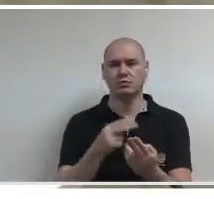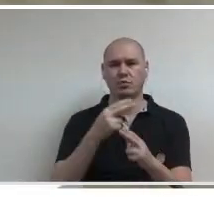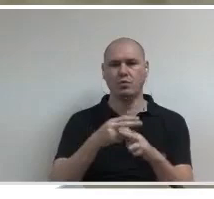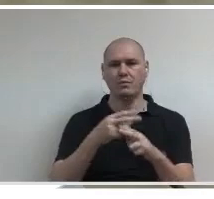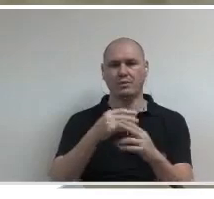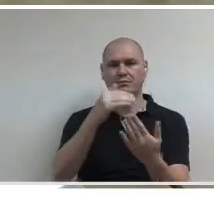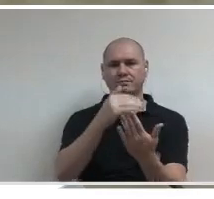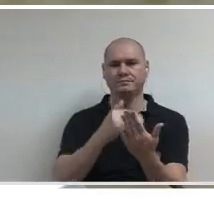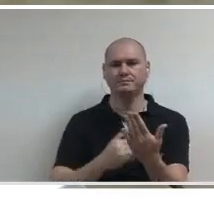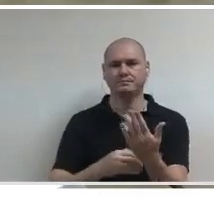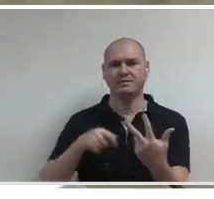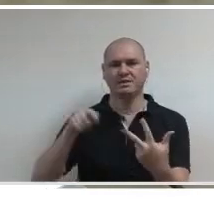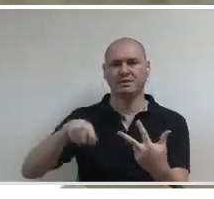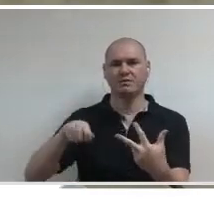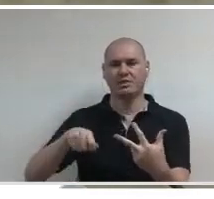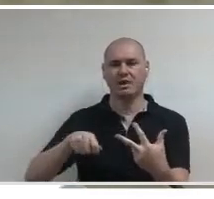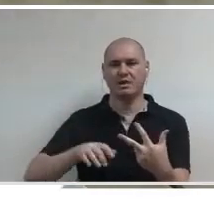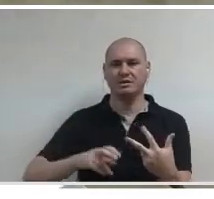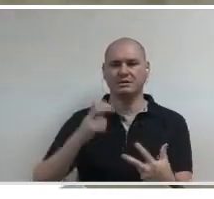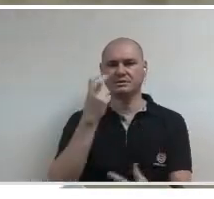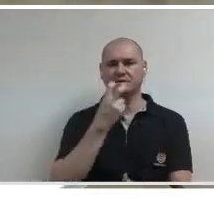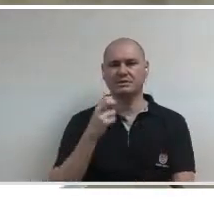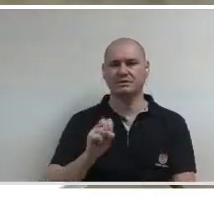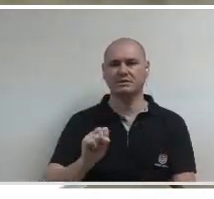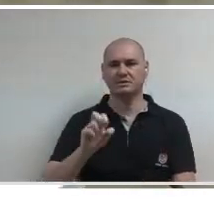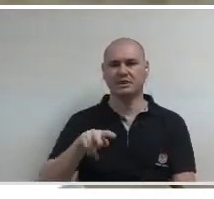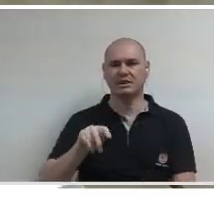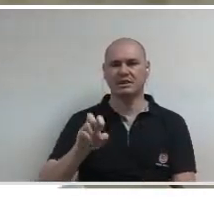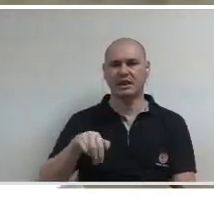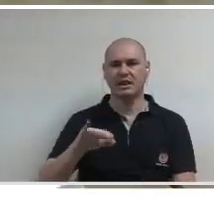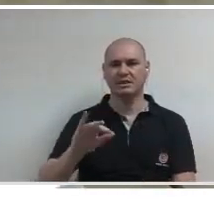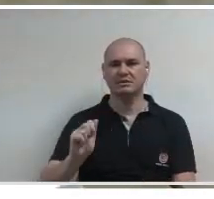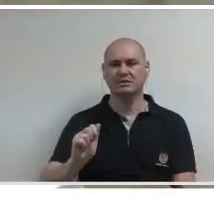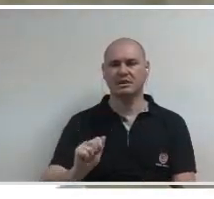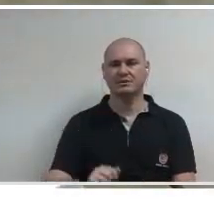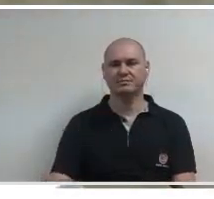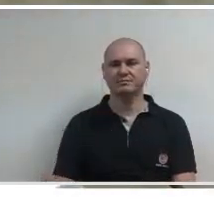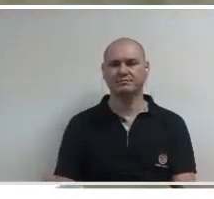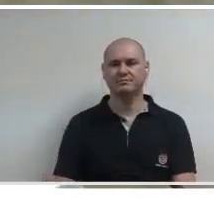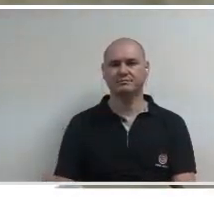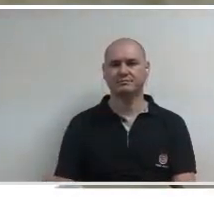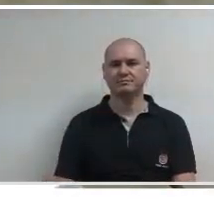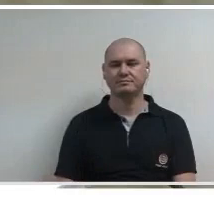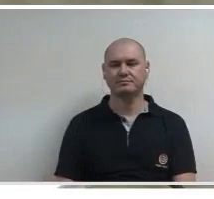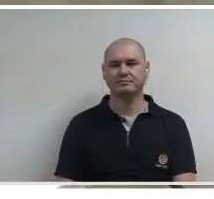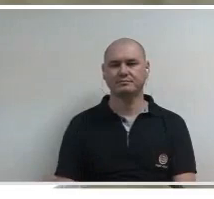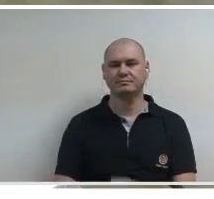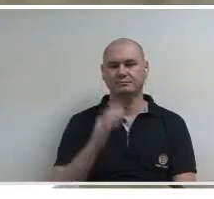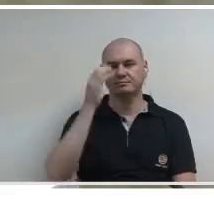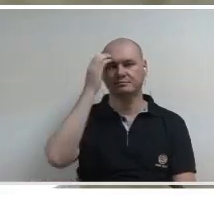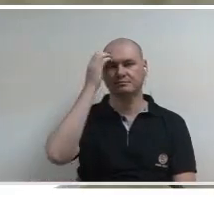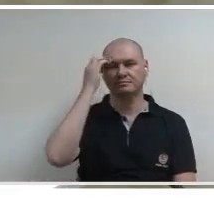Ogurucaña de Curi PTI Cuatía Teracuera, Tribunal de Sentencia y Gatúa, hoy